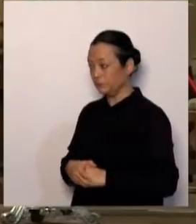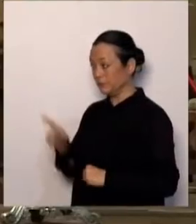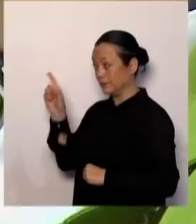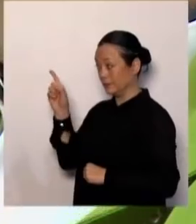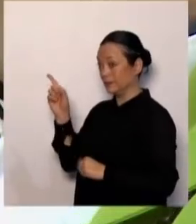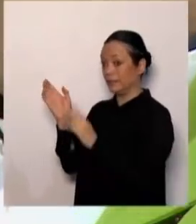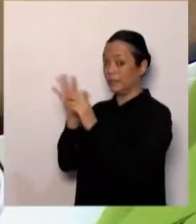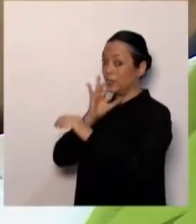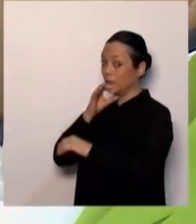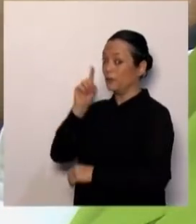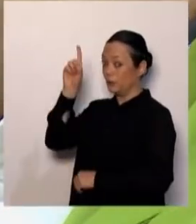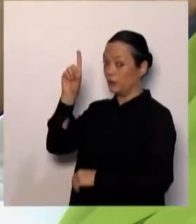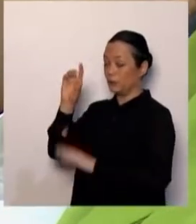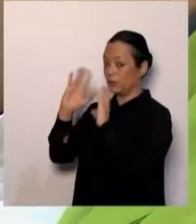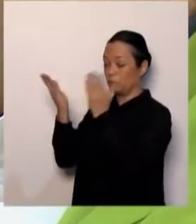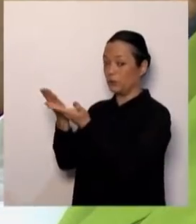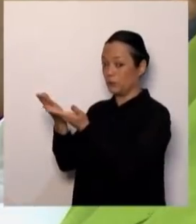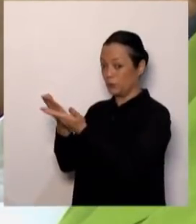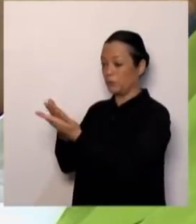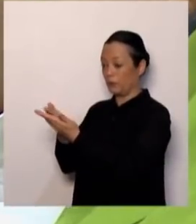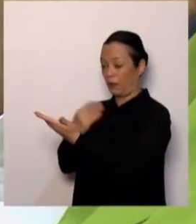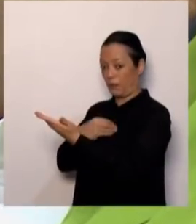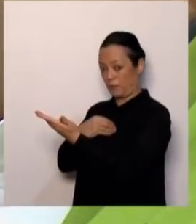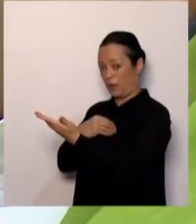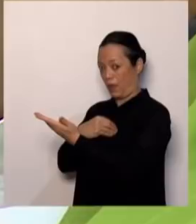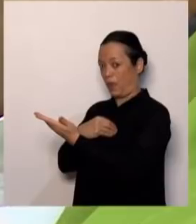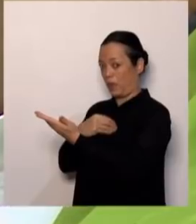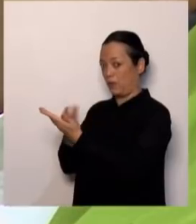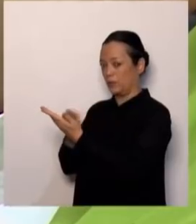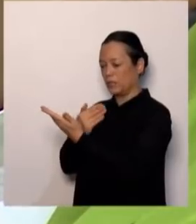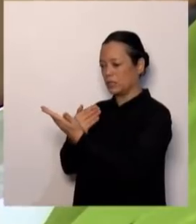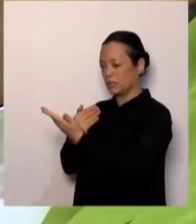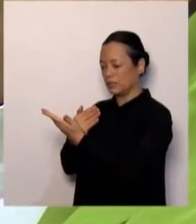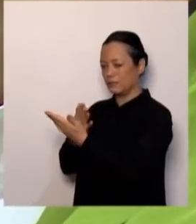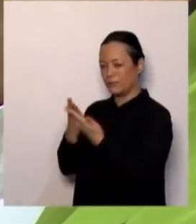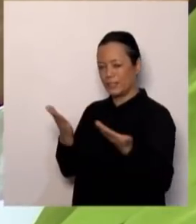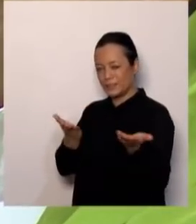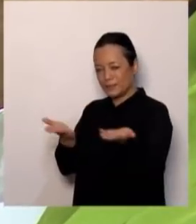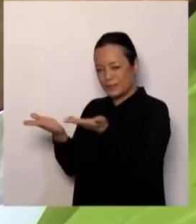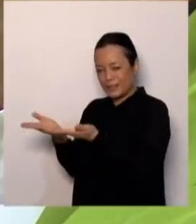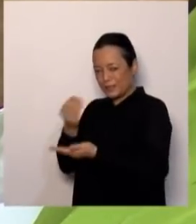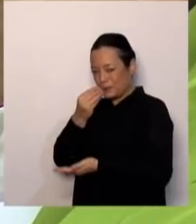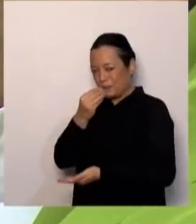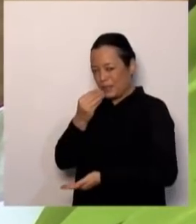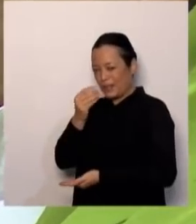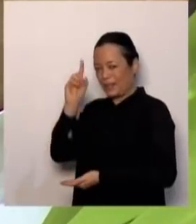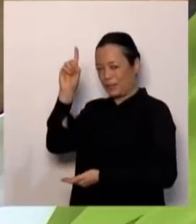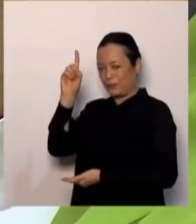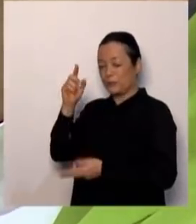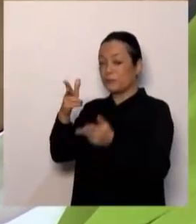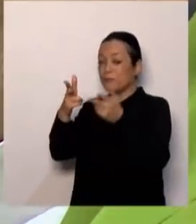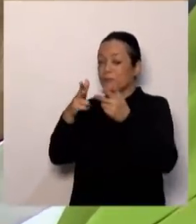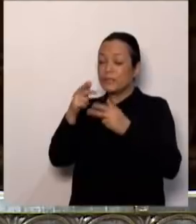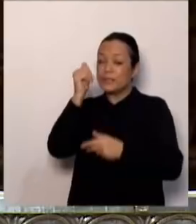Este es el Cordero de Dios que quita el pecado del mundo. Felices los llamados a la cena del Señor.